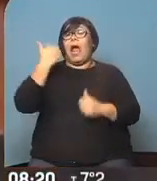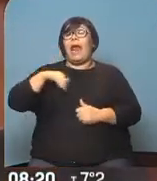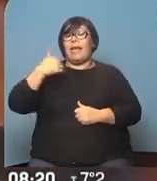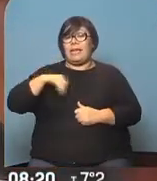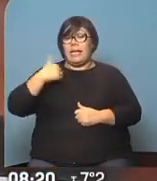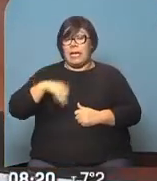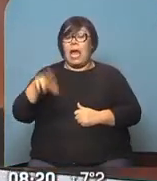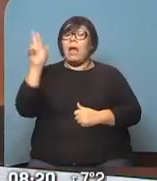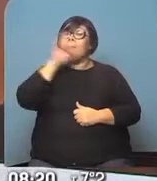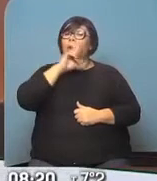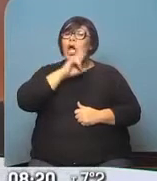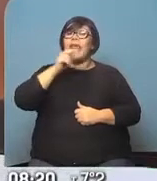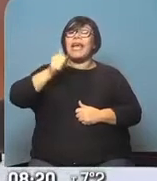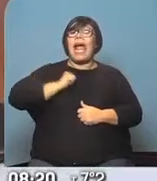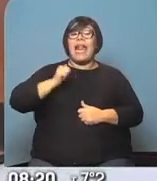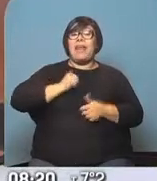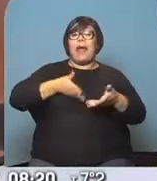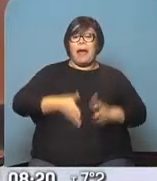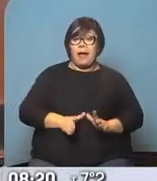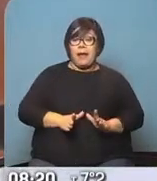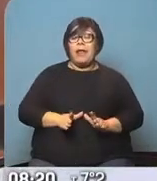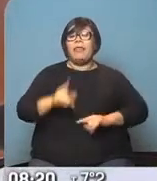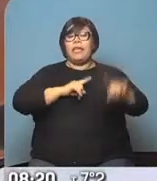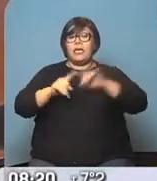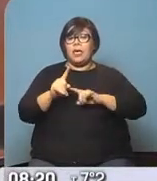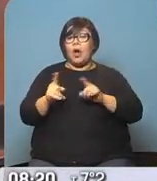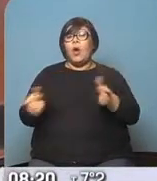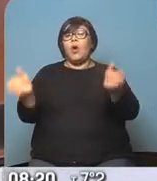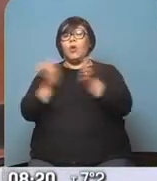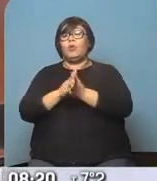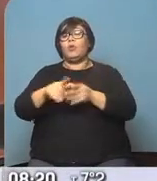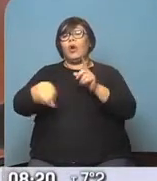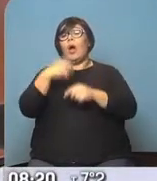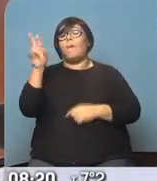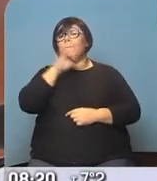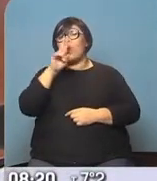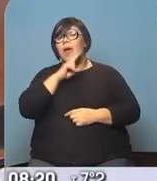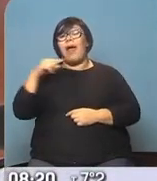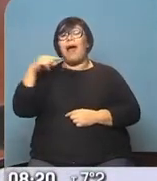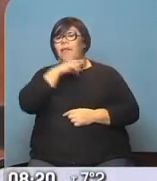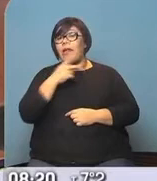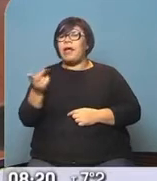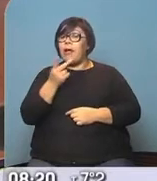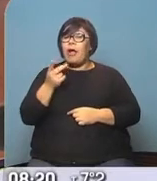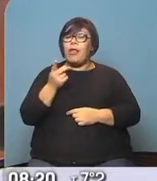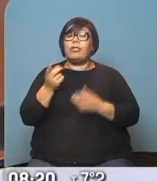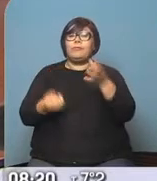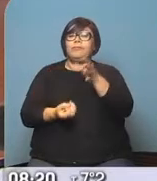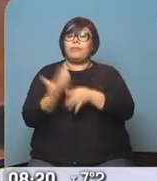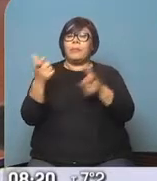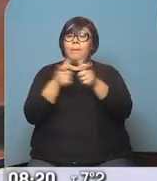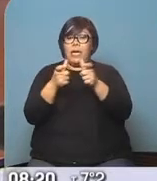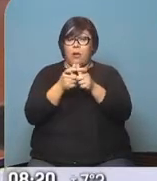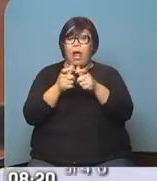Brockenshire y una alemana, Verena Curi, ambas exalumnas y egresadas de la FUC porteña, y que está protagonizada por Sofía